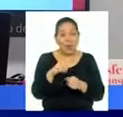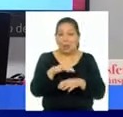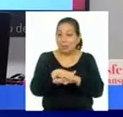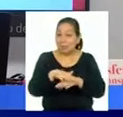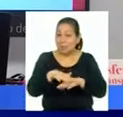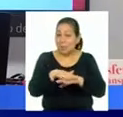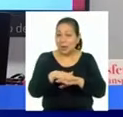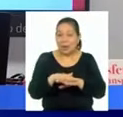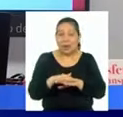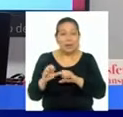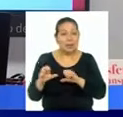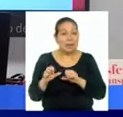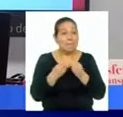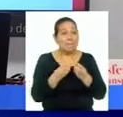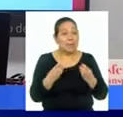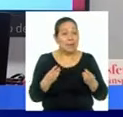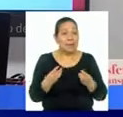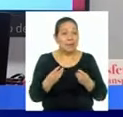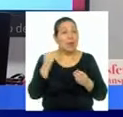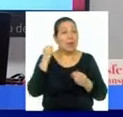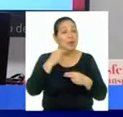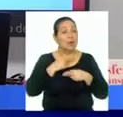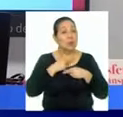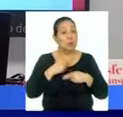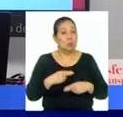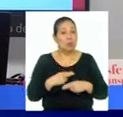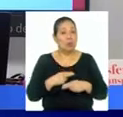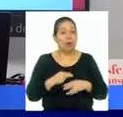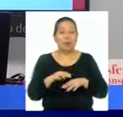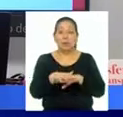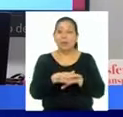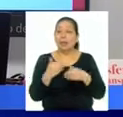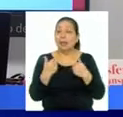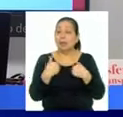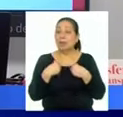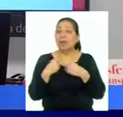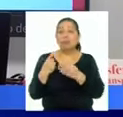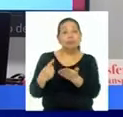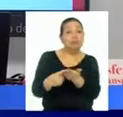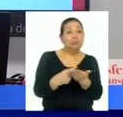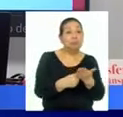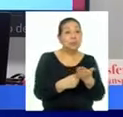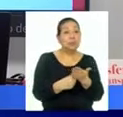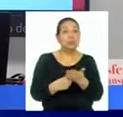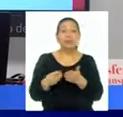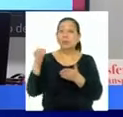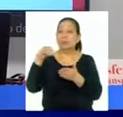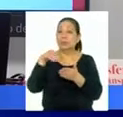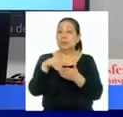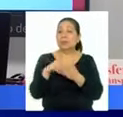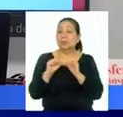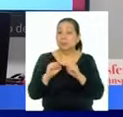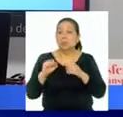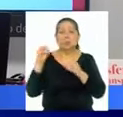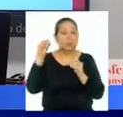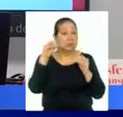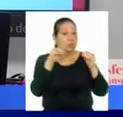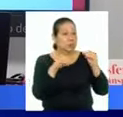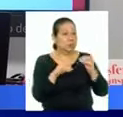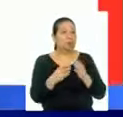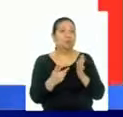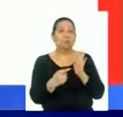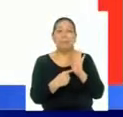Plan Nacional de Acción en materia de empresas y derechos humanos, es un plan que tiene consenso y que creo que su implementación puede aportar a darle